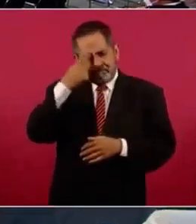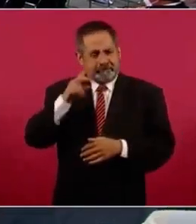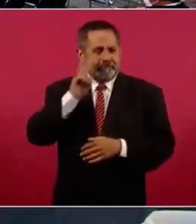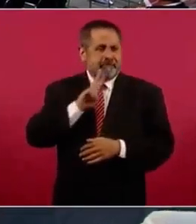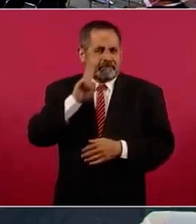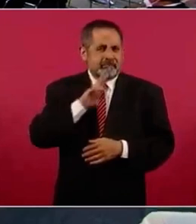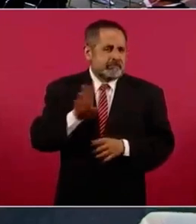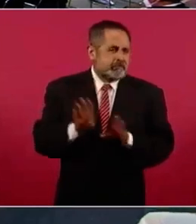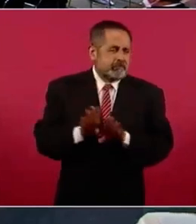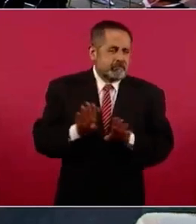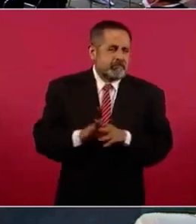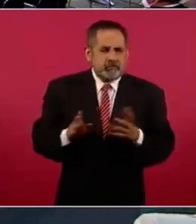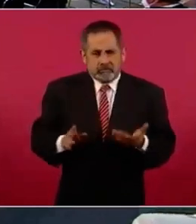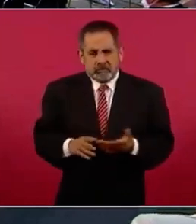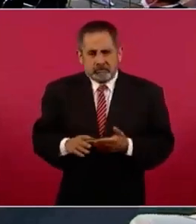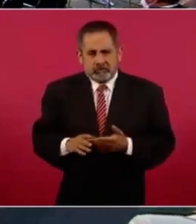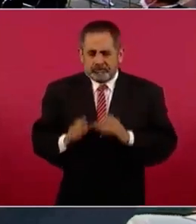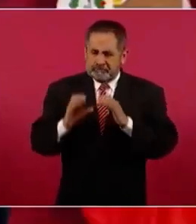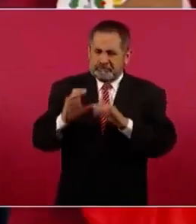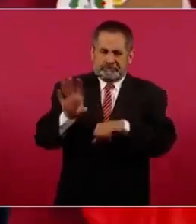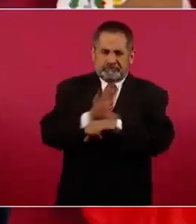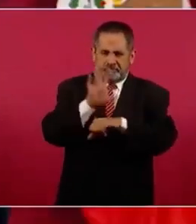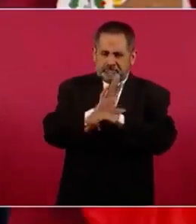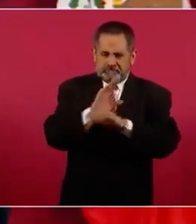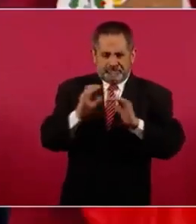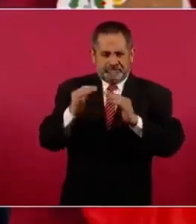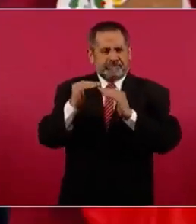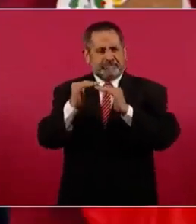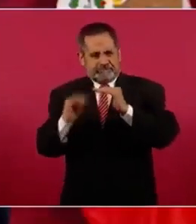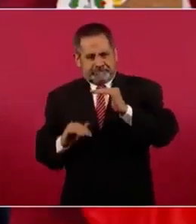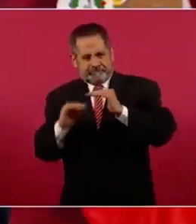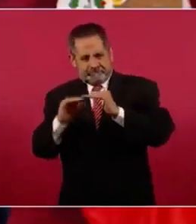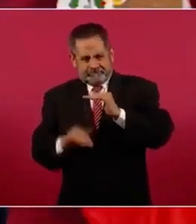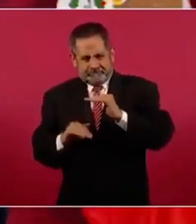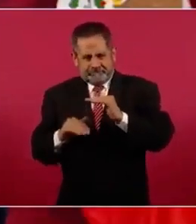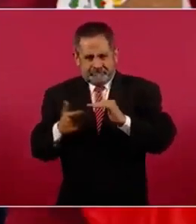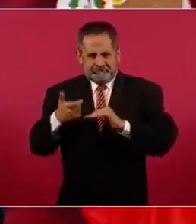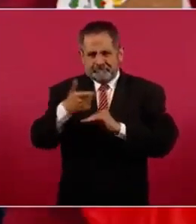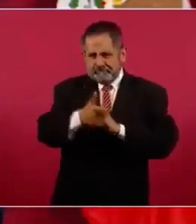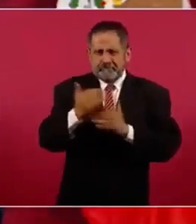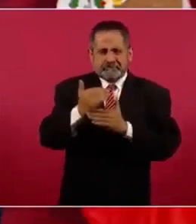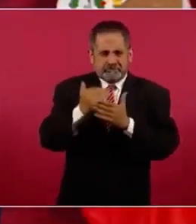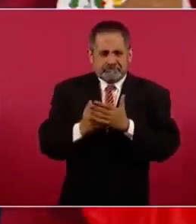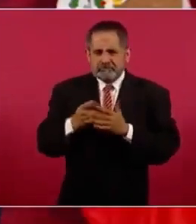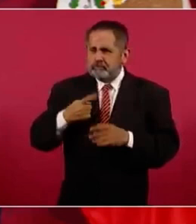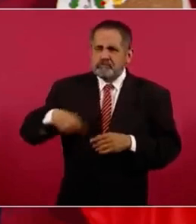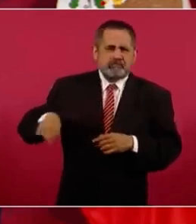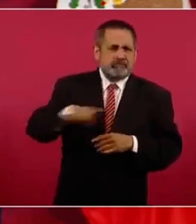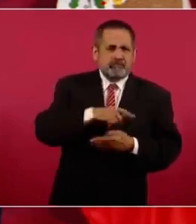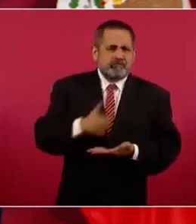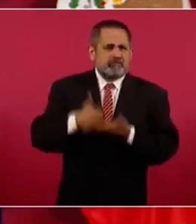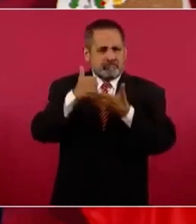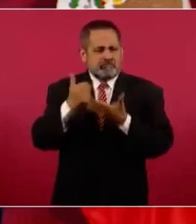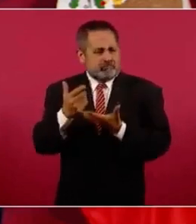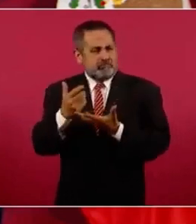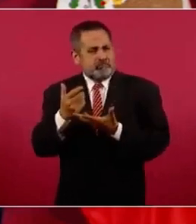procurar no pasarnos a la otra tarifa y vamos a ayudar todos.